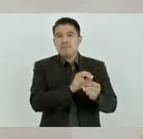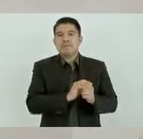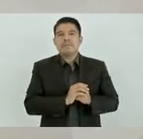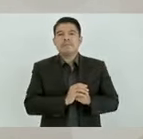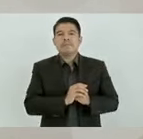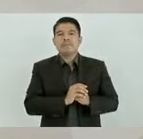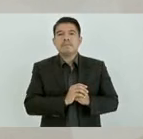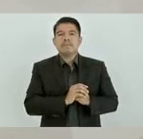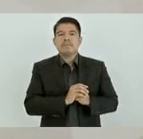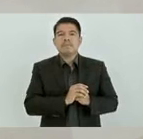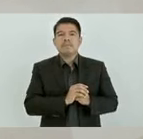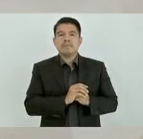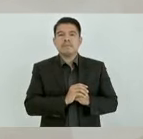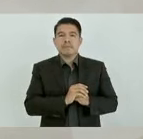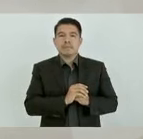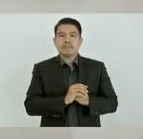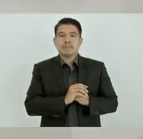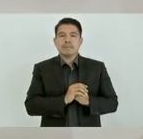5.000